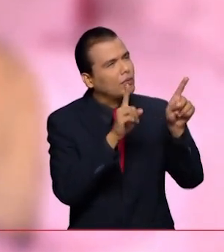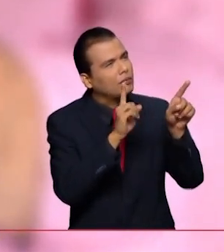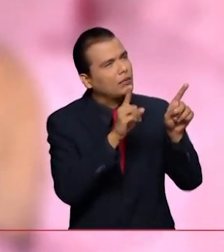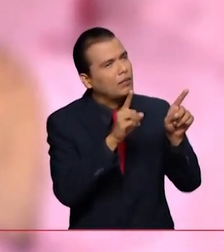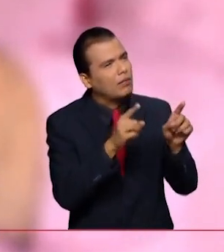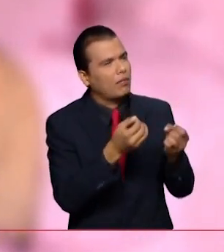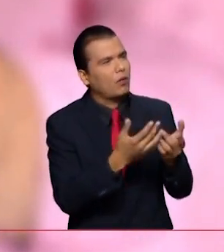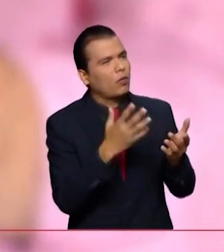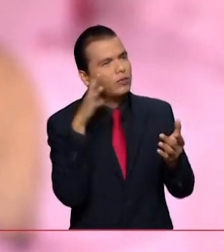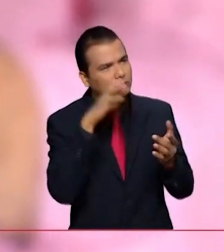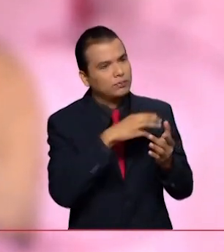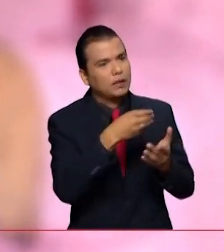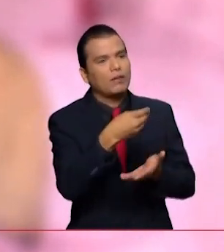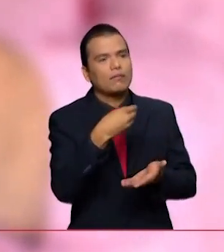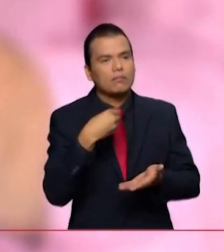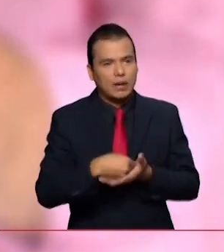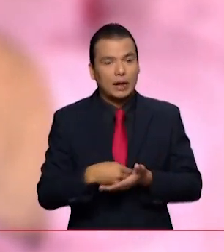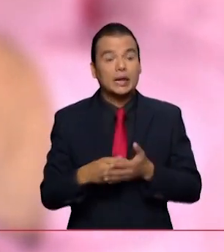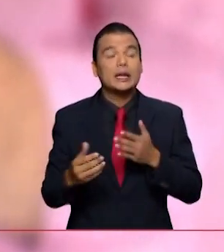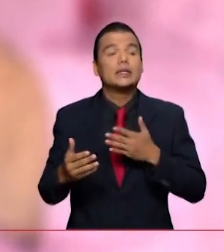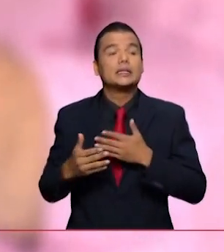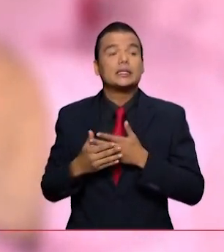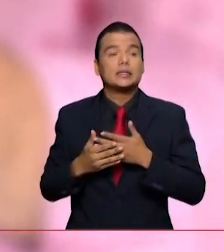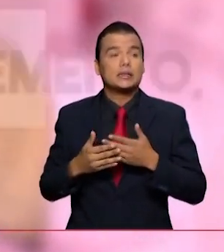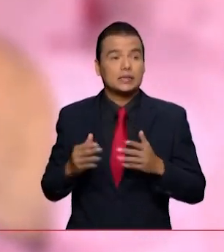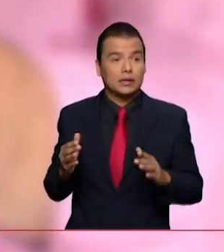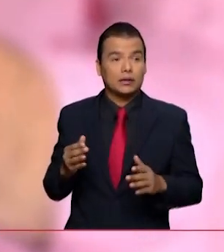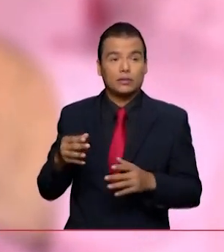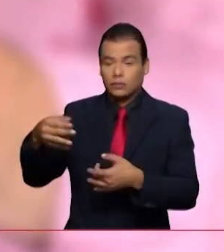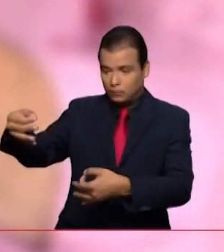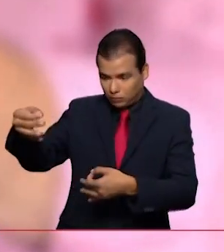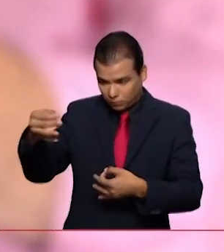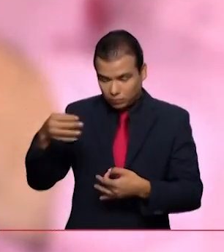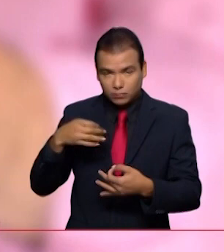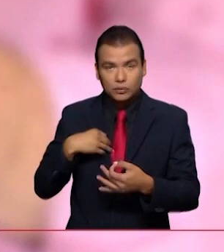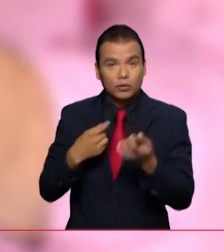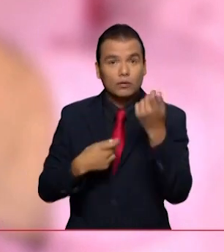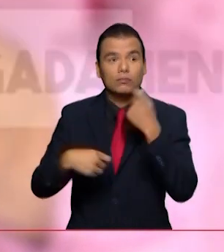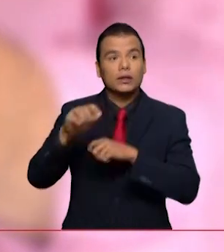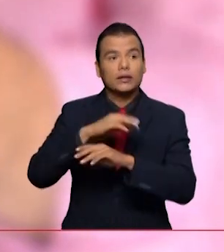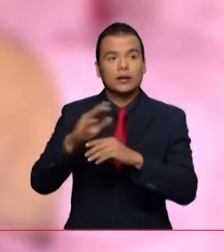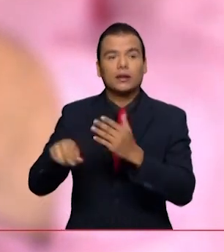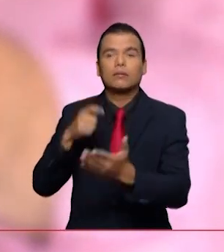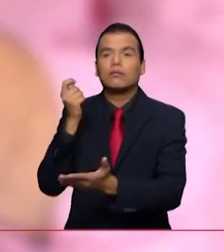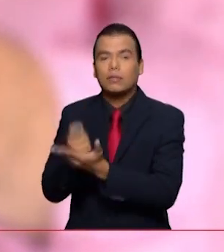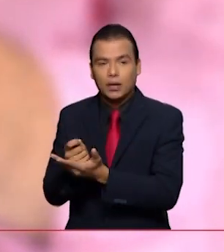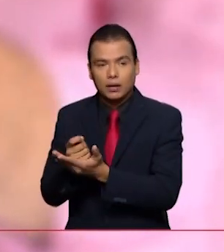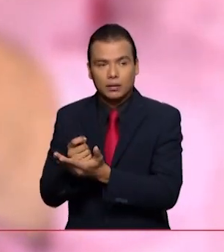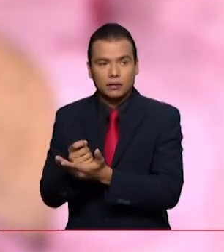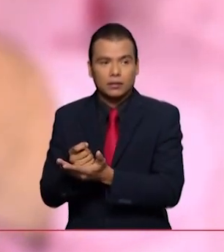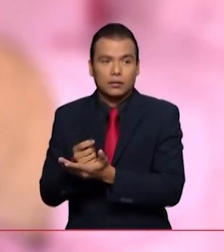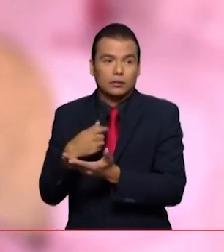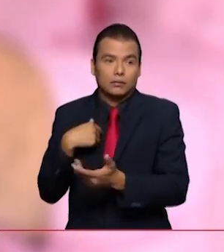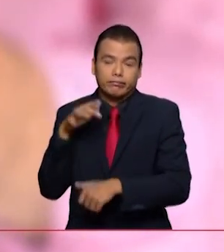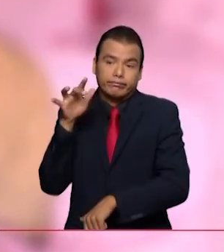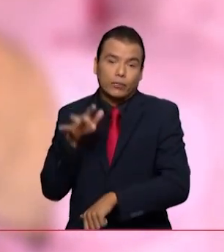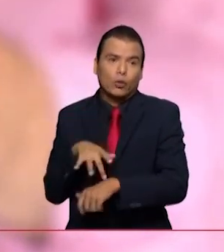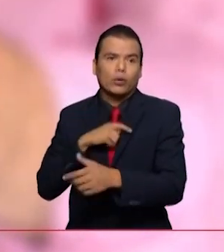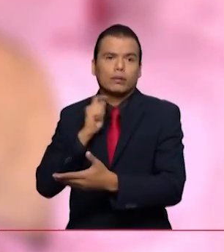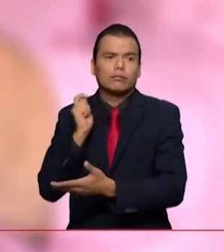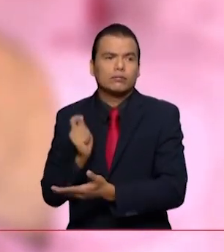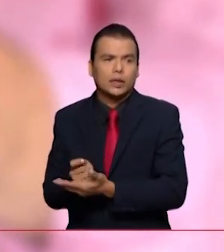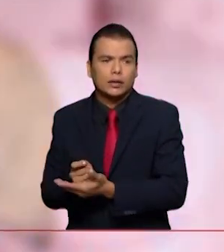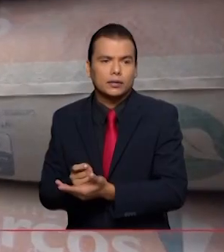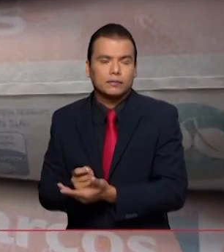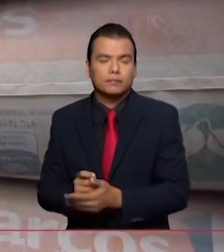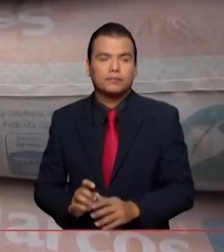cemento y ya de una vez pasan una cuenta de cobro, dicen, por tanto cemento nos tienen que dar tanto, así que obligadamente nosotros tenemos que subir el peso